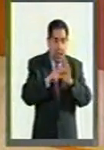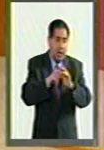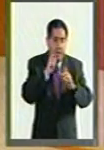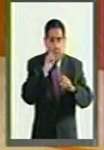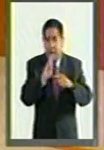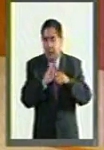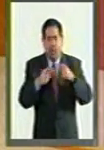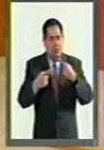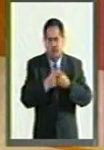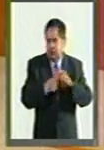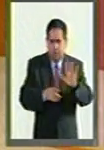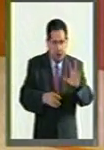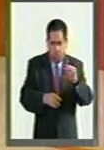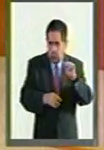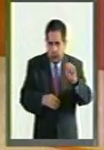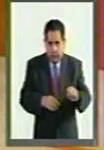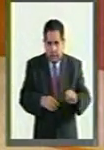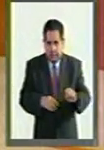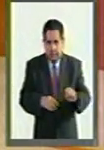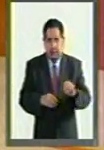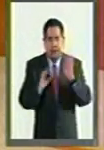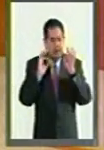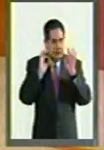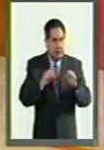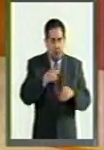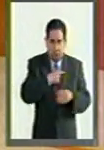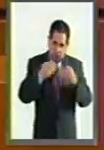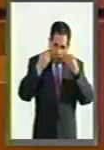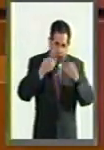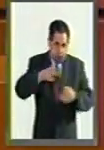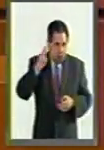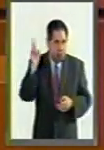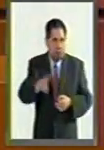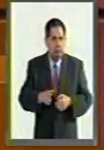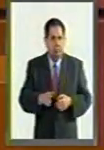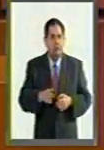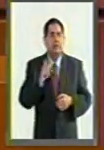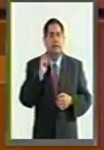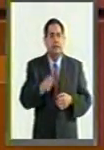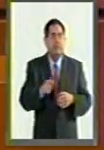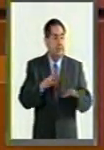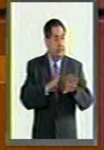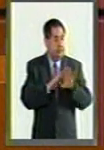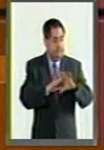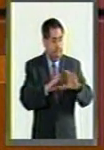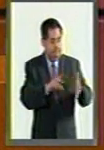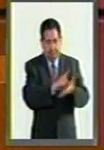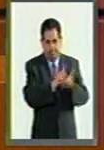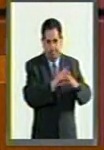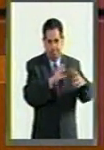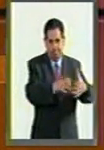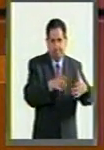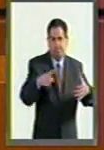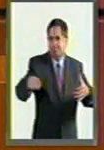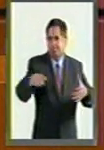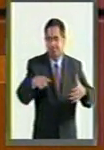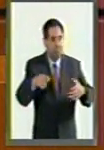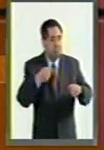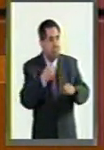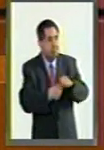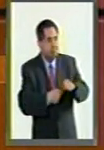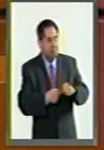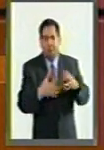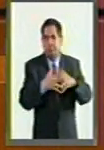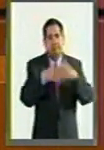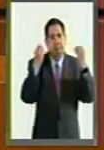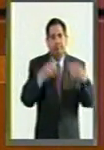contraponen a hablar y ver la realidad. La guerra contra las drogas ha fracasado y le ha costado mucho